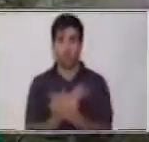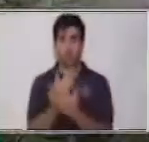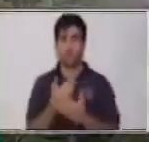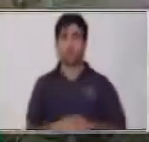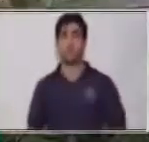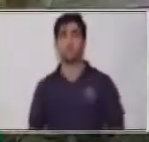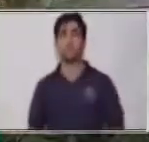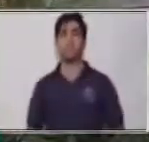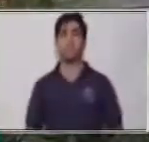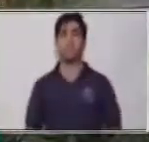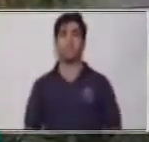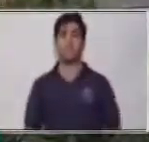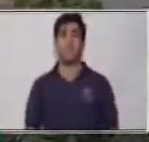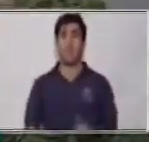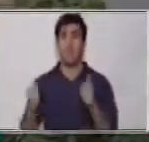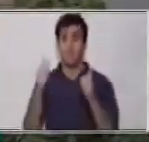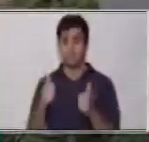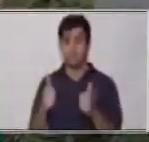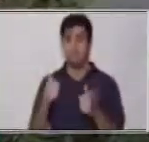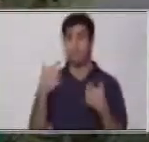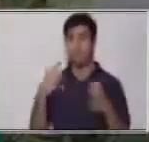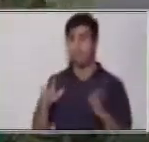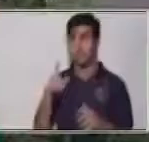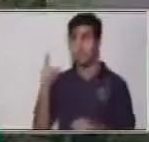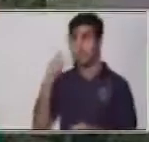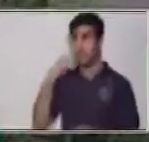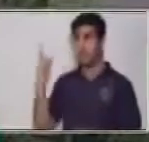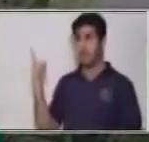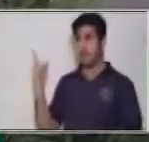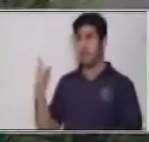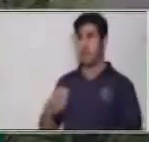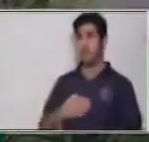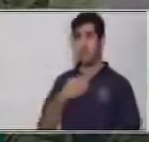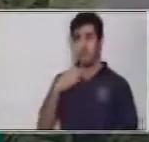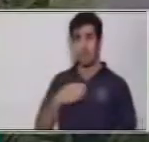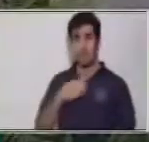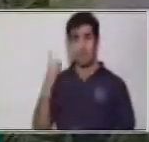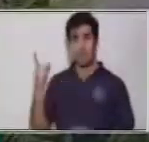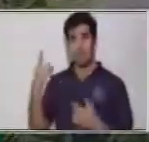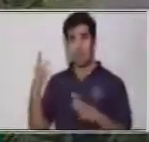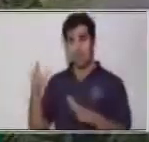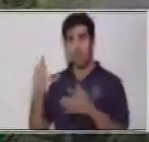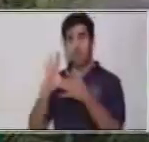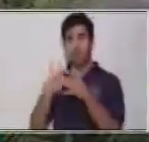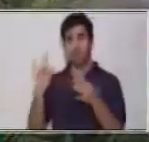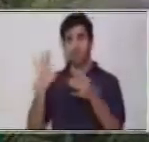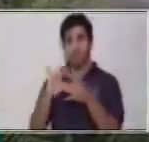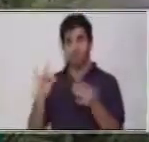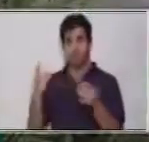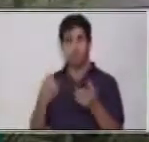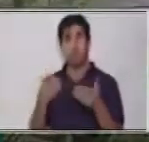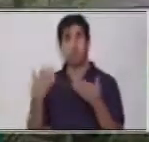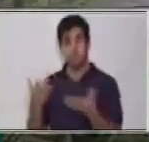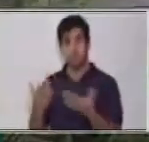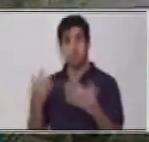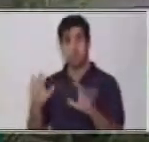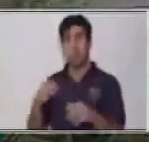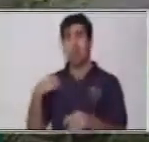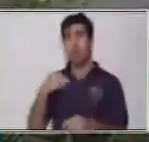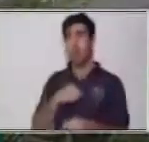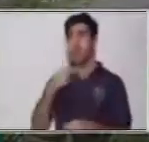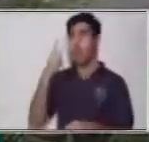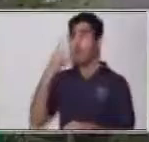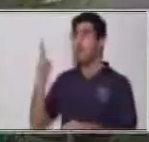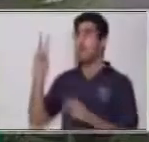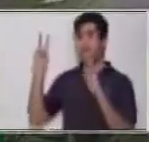Muy bien, con el relato que ha dado el profesor Bielman, pues vamos a desarrollar